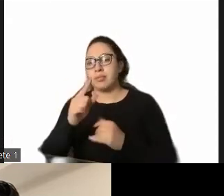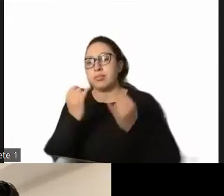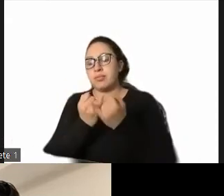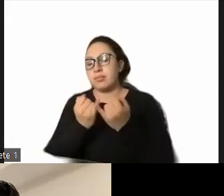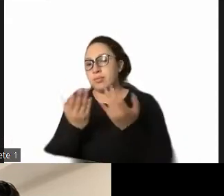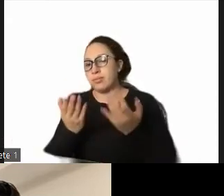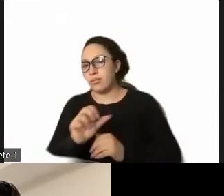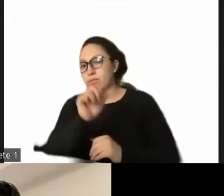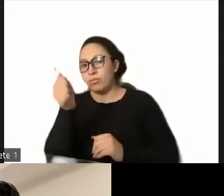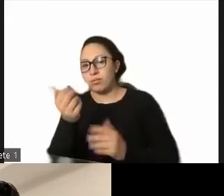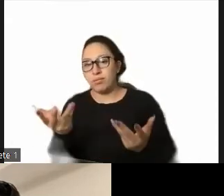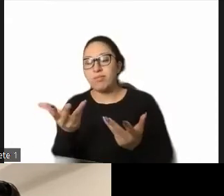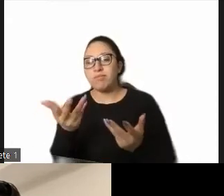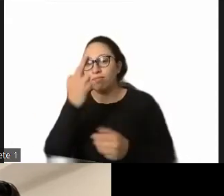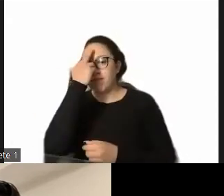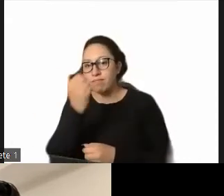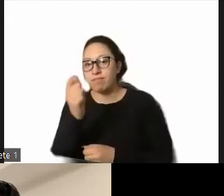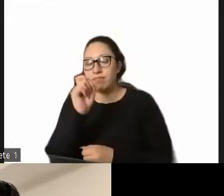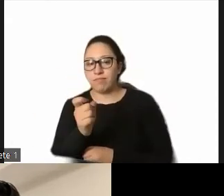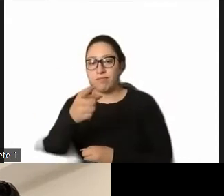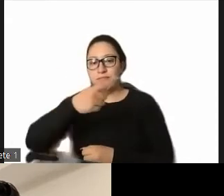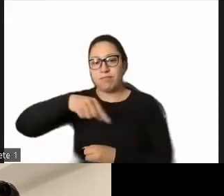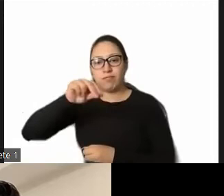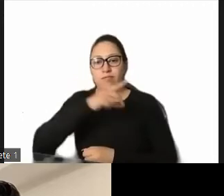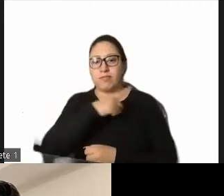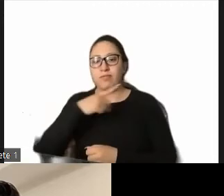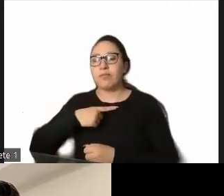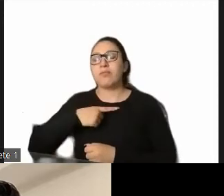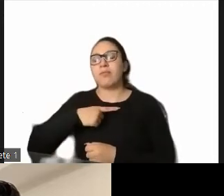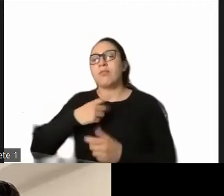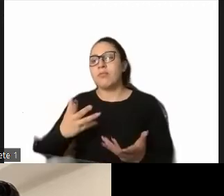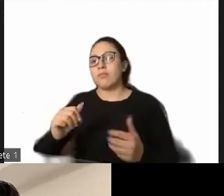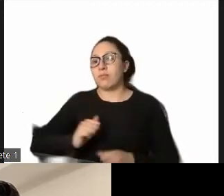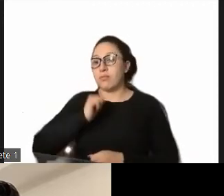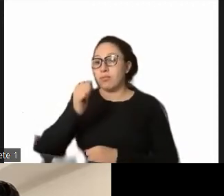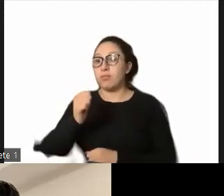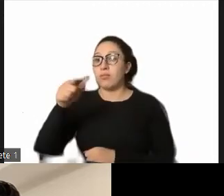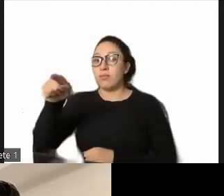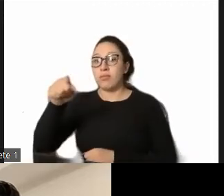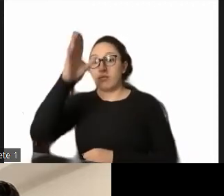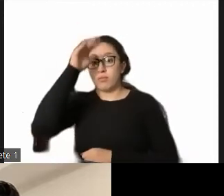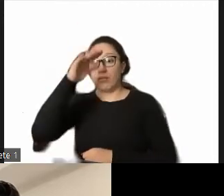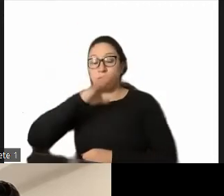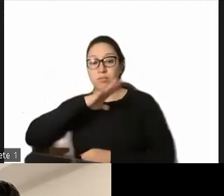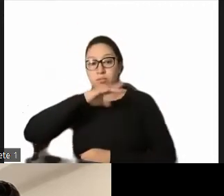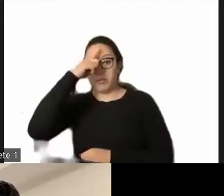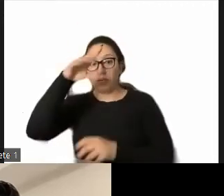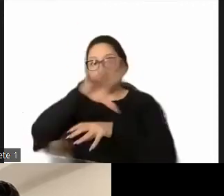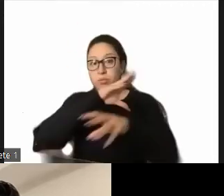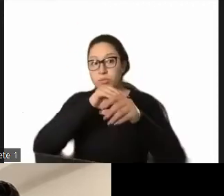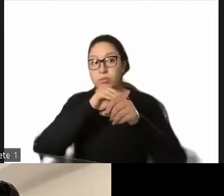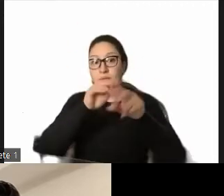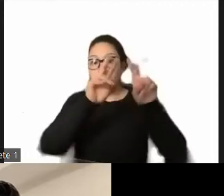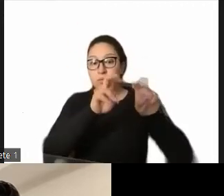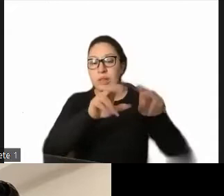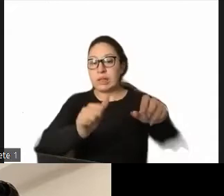esto no debe de ser utilizado de manera indiscriminada para absolutamente todos los temas. Debo de decir que